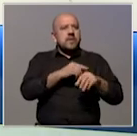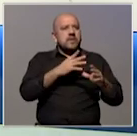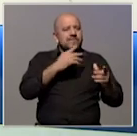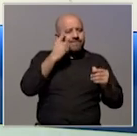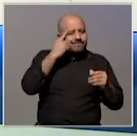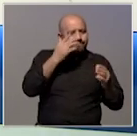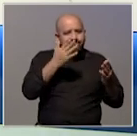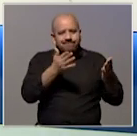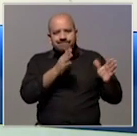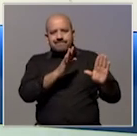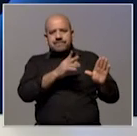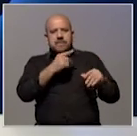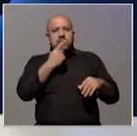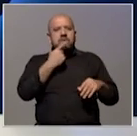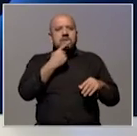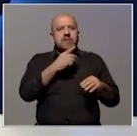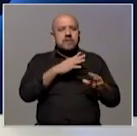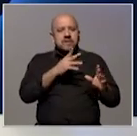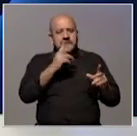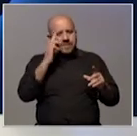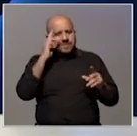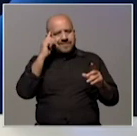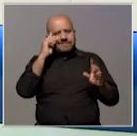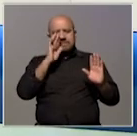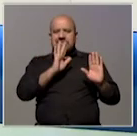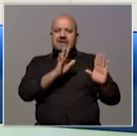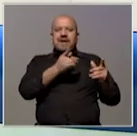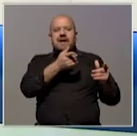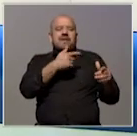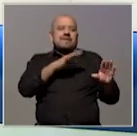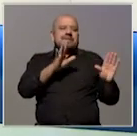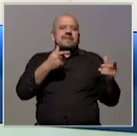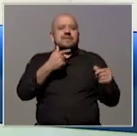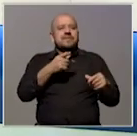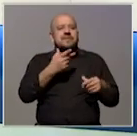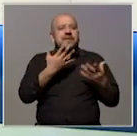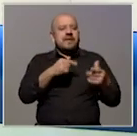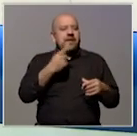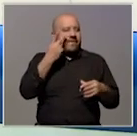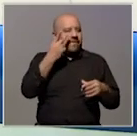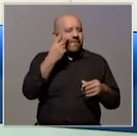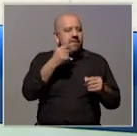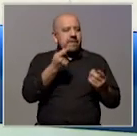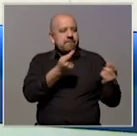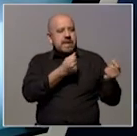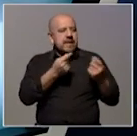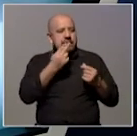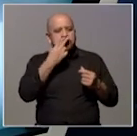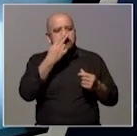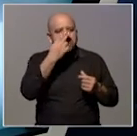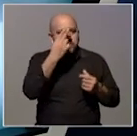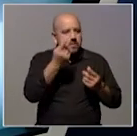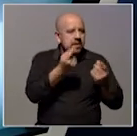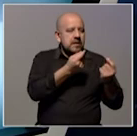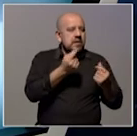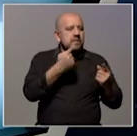política tiende a reaccionar mal no a pensar en una cuestión simplemente de acumulación o enriquecimiento o de tener un mejor sueldo cuando hay una discusión que